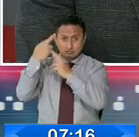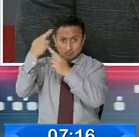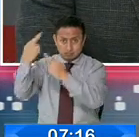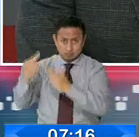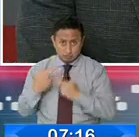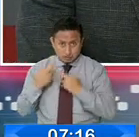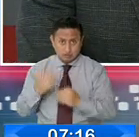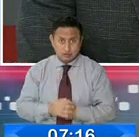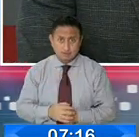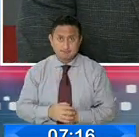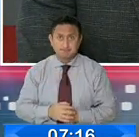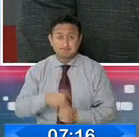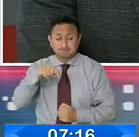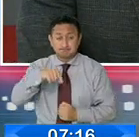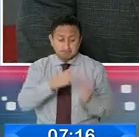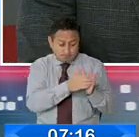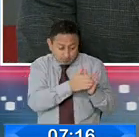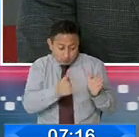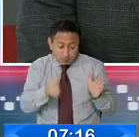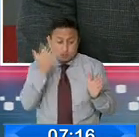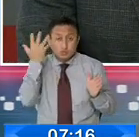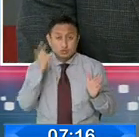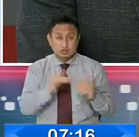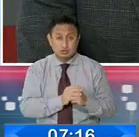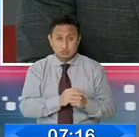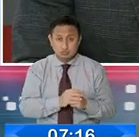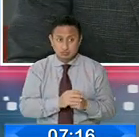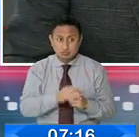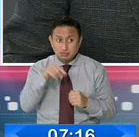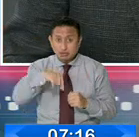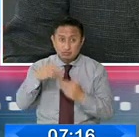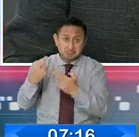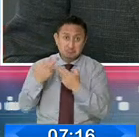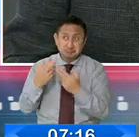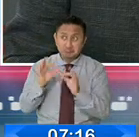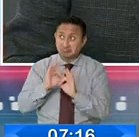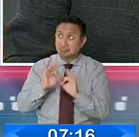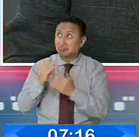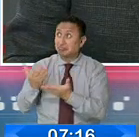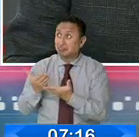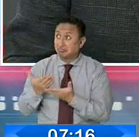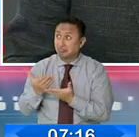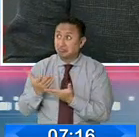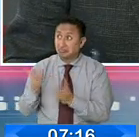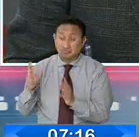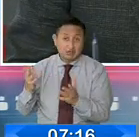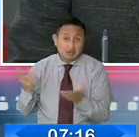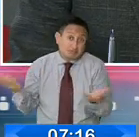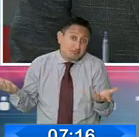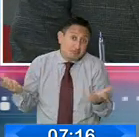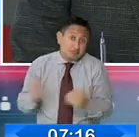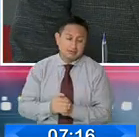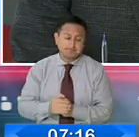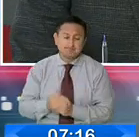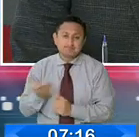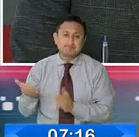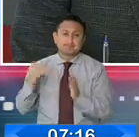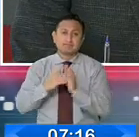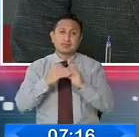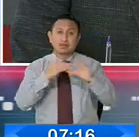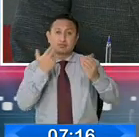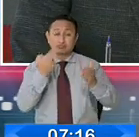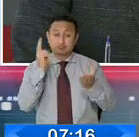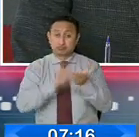En estos días, ya que no ha habido respuesta del Tribunal Contencioso Electoral, enviaremos la